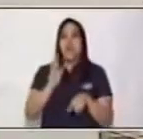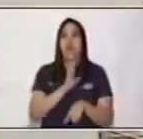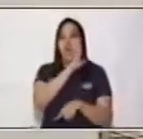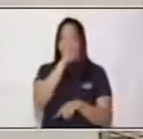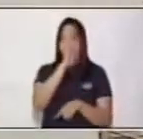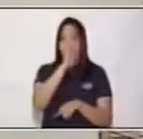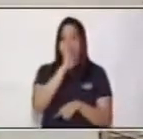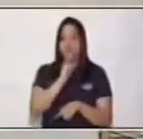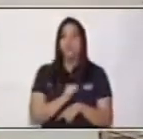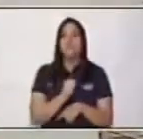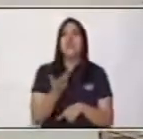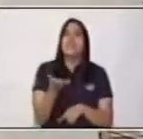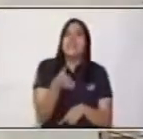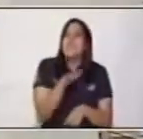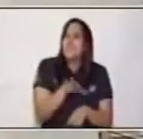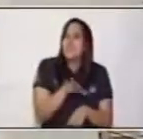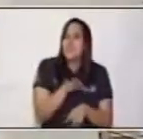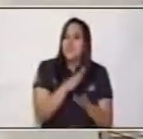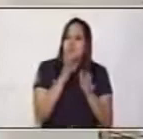y luego nos indica